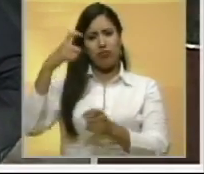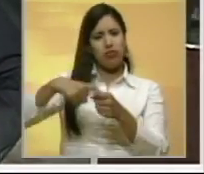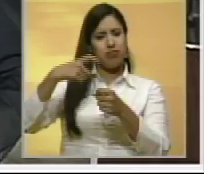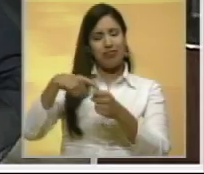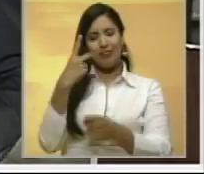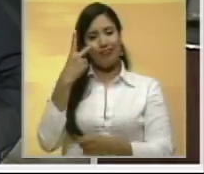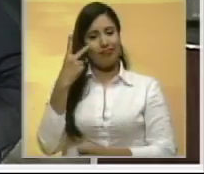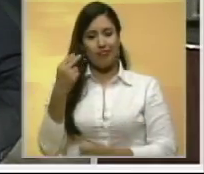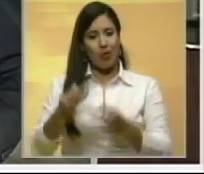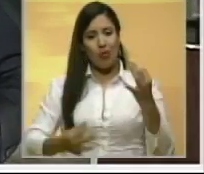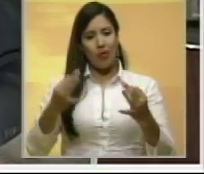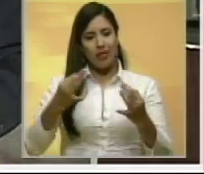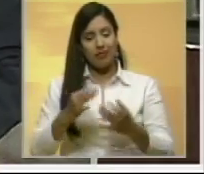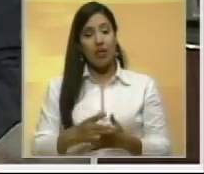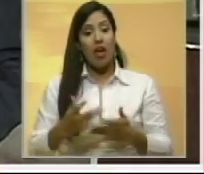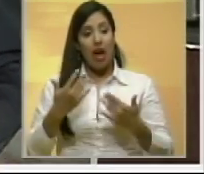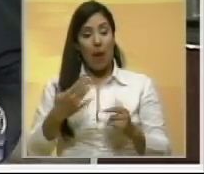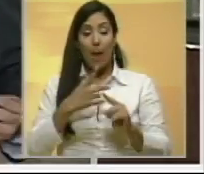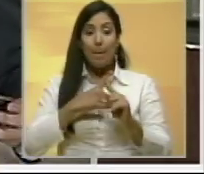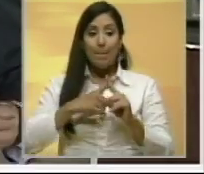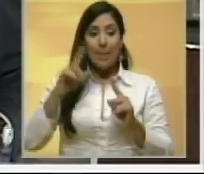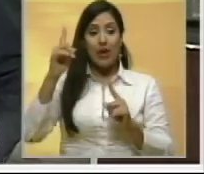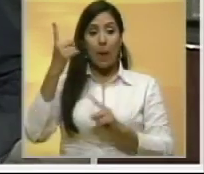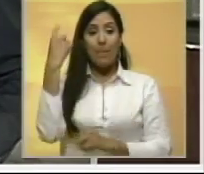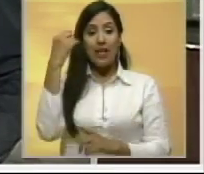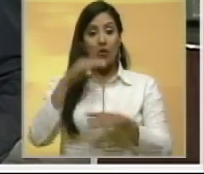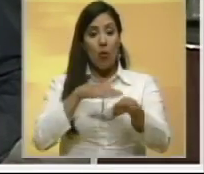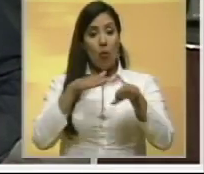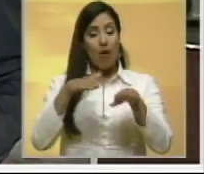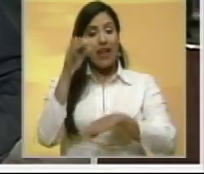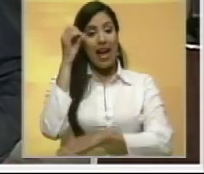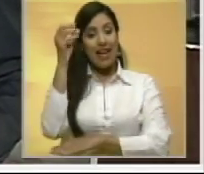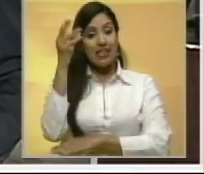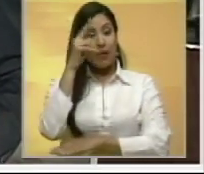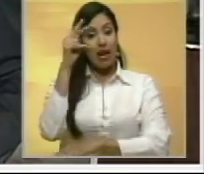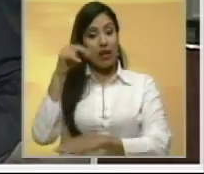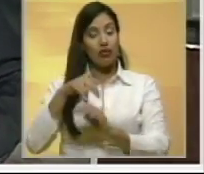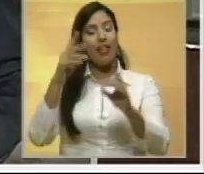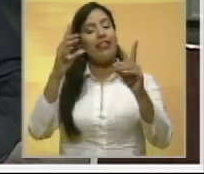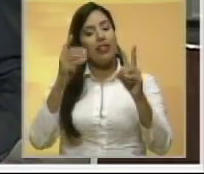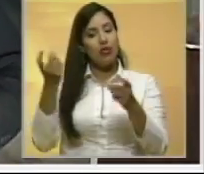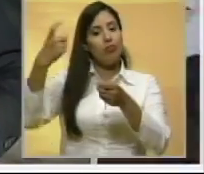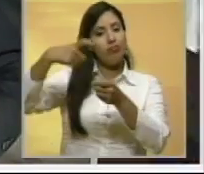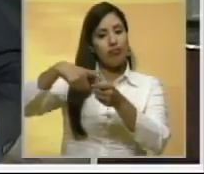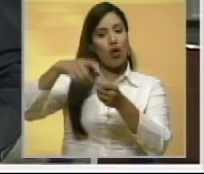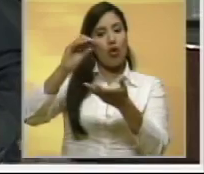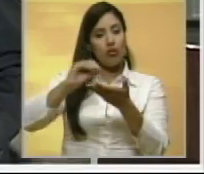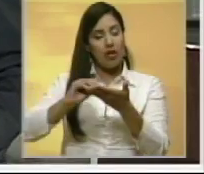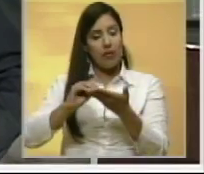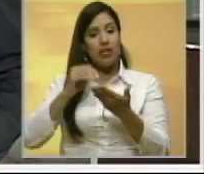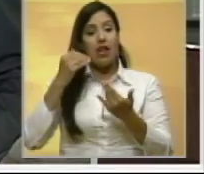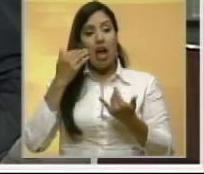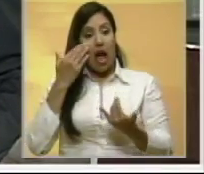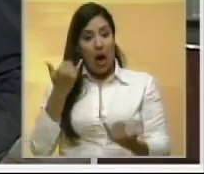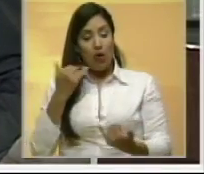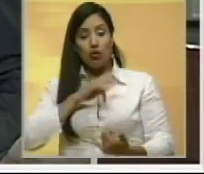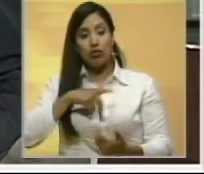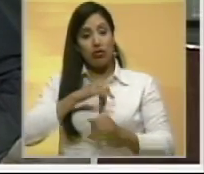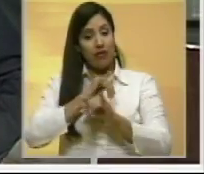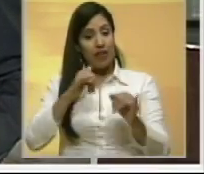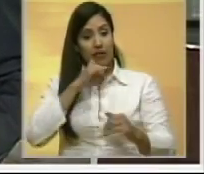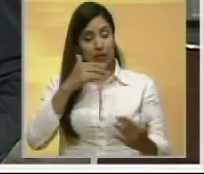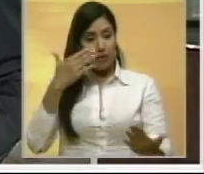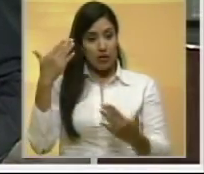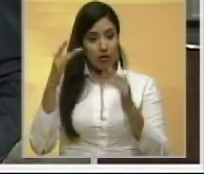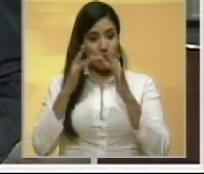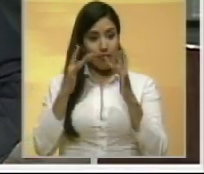los diputados de Amazonas. Sin embargo, el pasado jueves la Asamblea Nacional decidió reincorporarlos. Nosotros con esta información